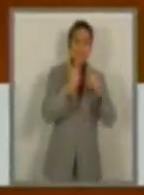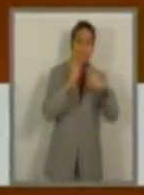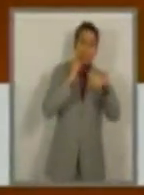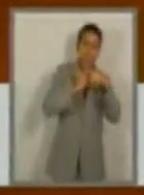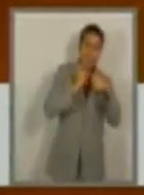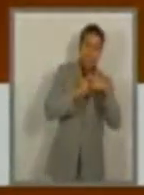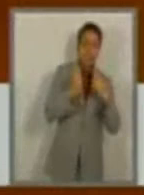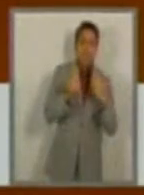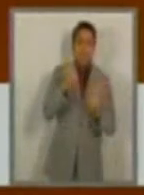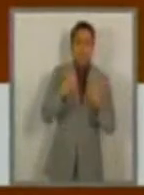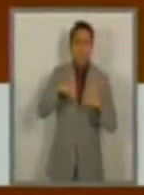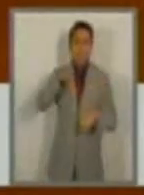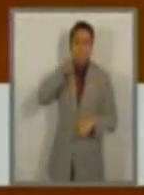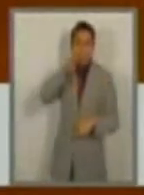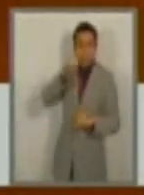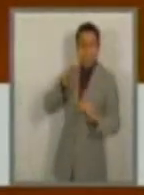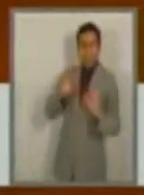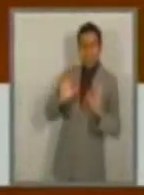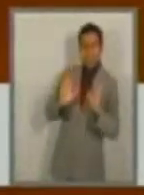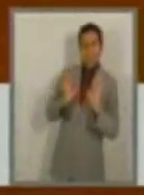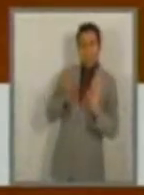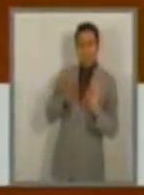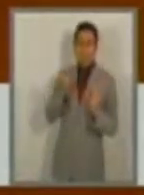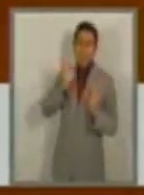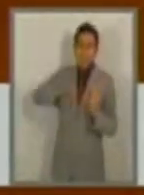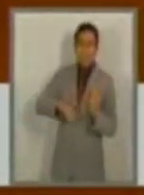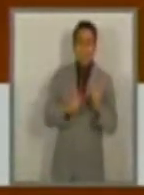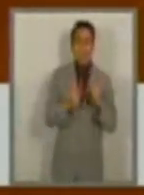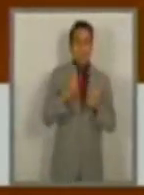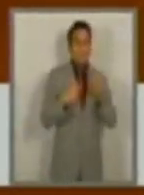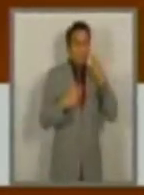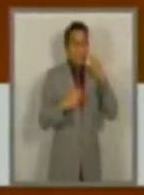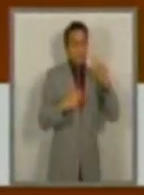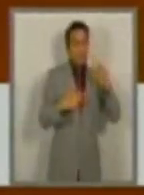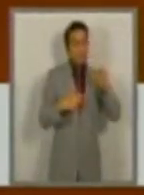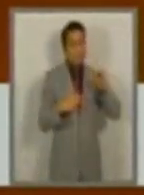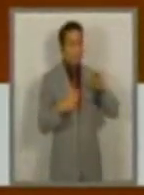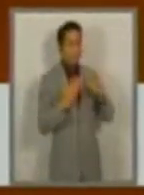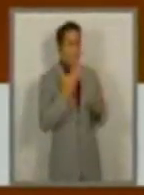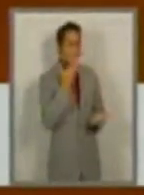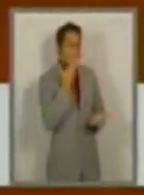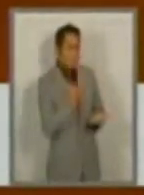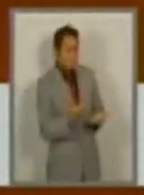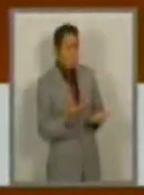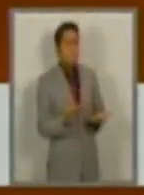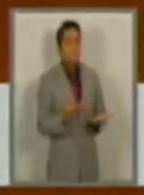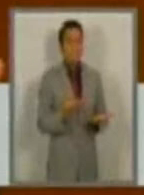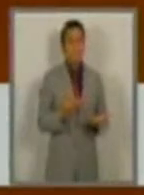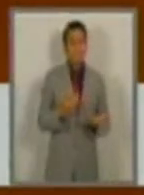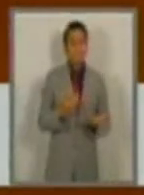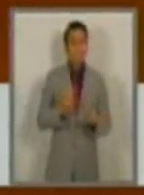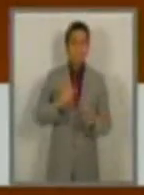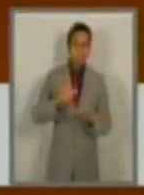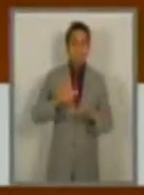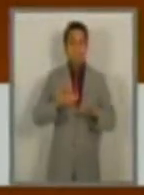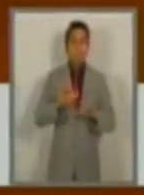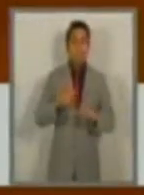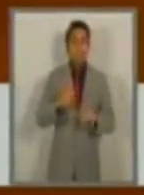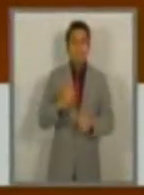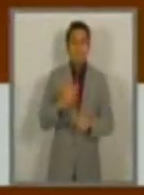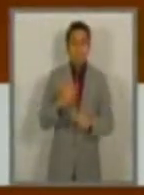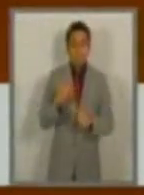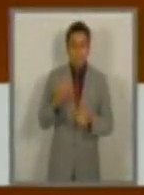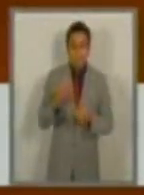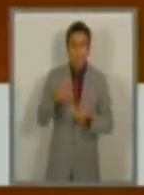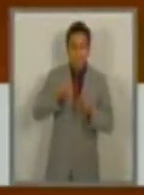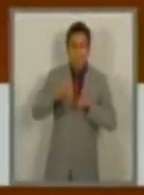también hay quien le puede encontrar pues no solamente defectos, sino pareciese que este trabajo que se